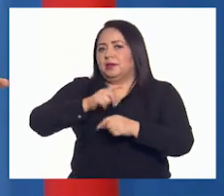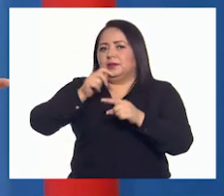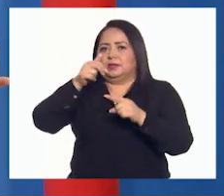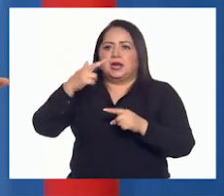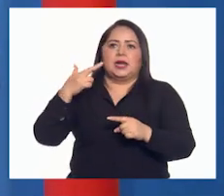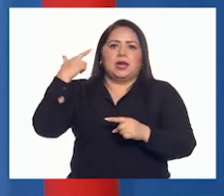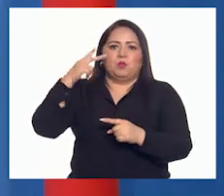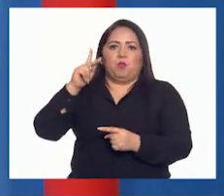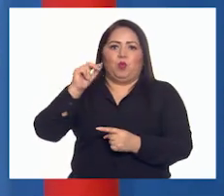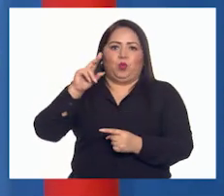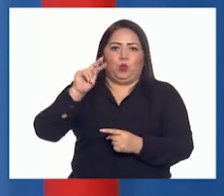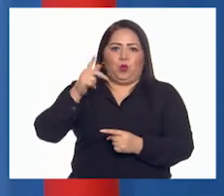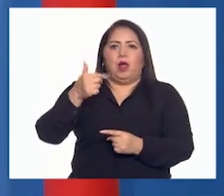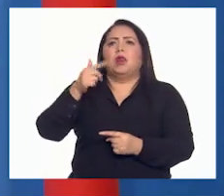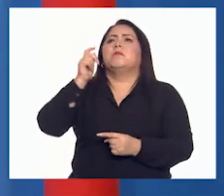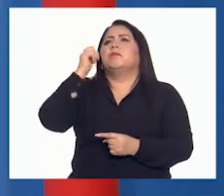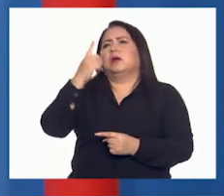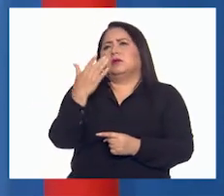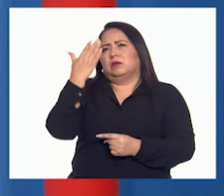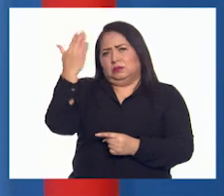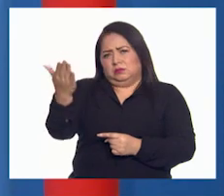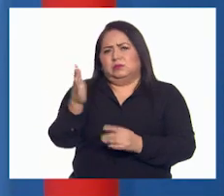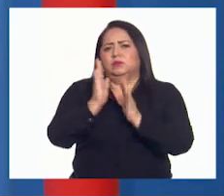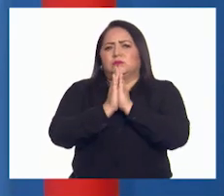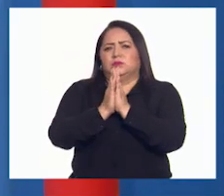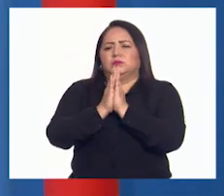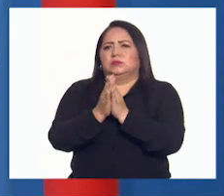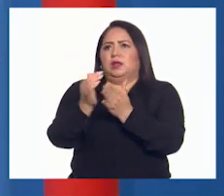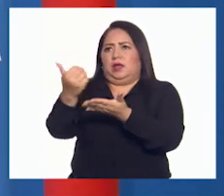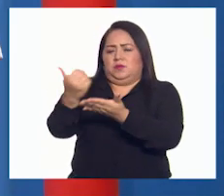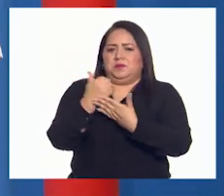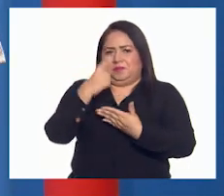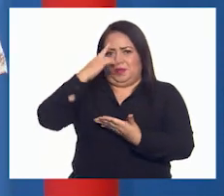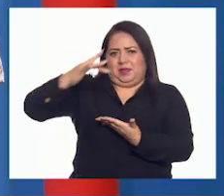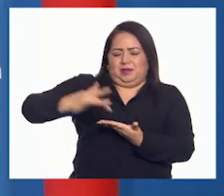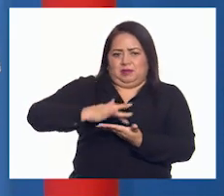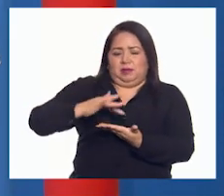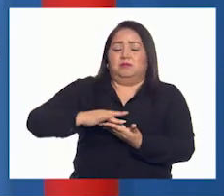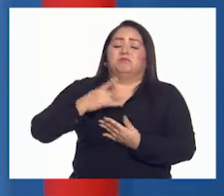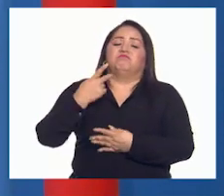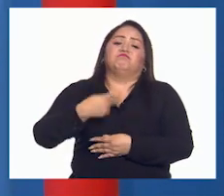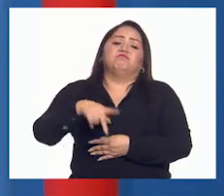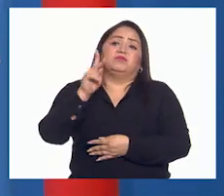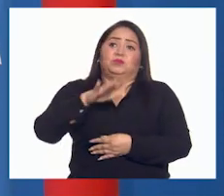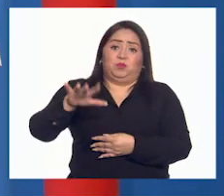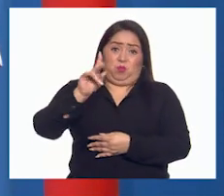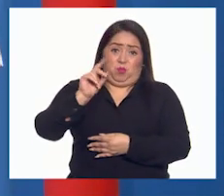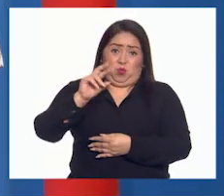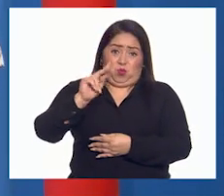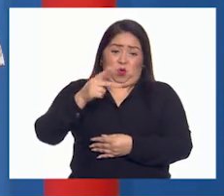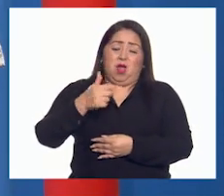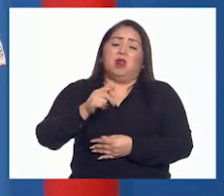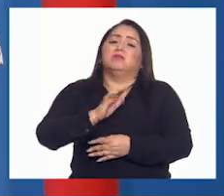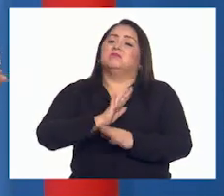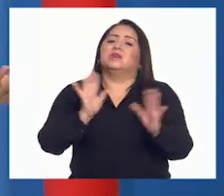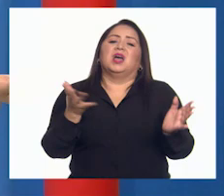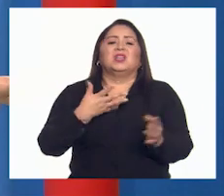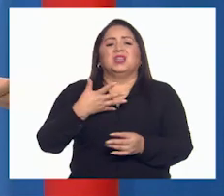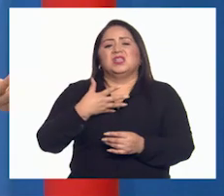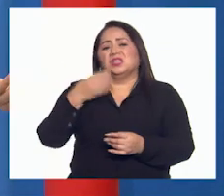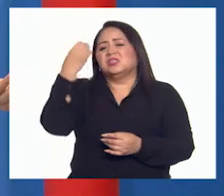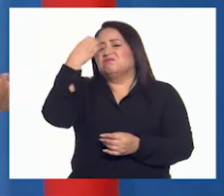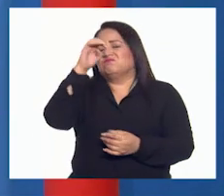rey de Portugal para solicitar que financiara su empresa, pero los portugueses tenían ya una gran